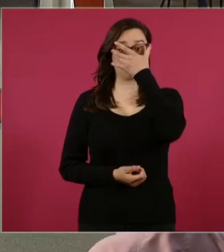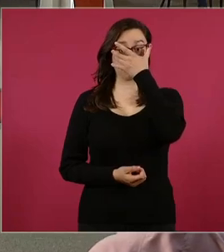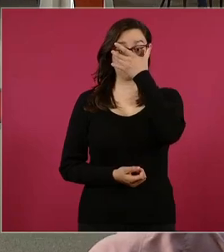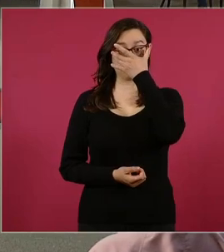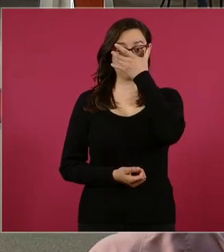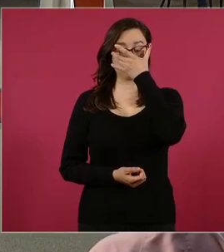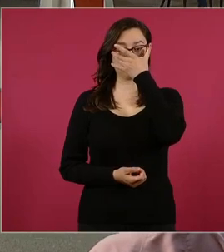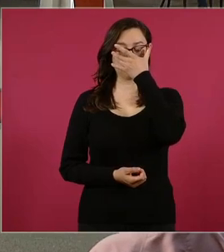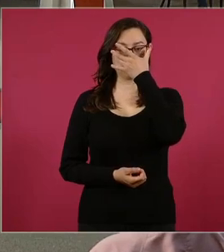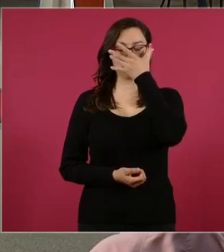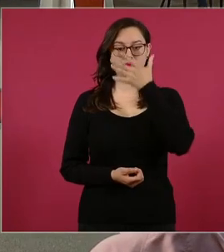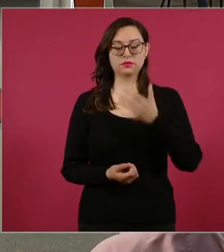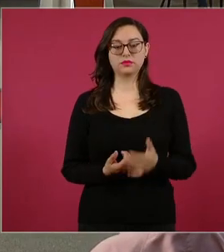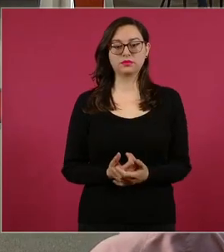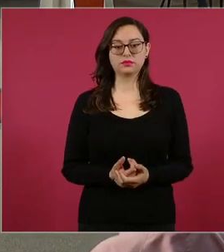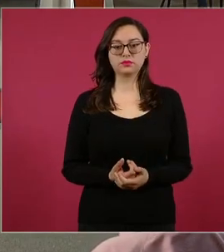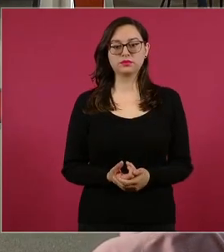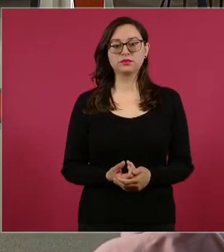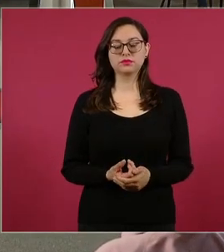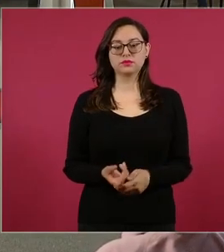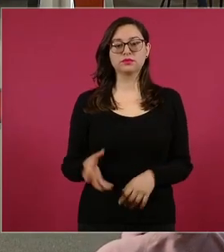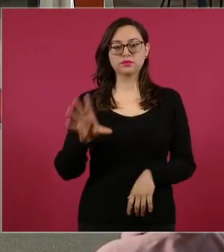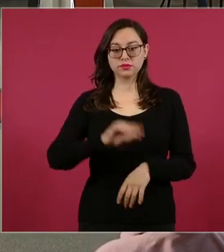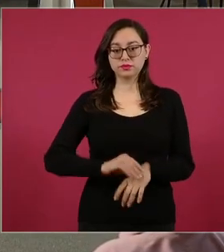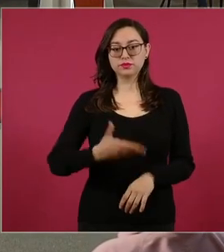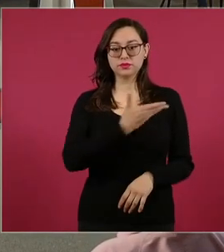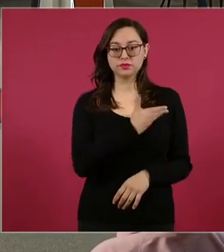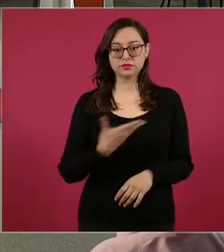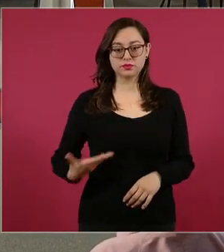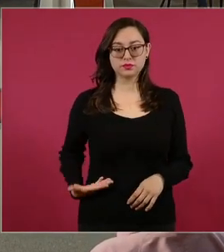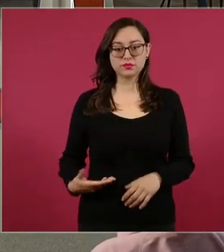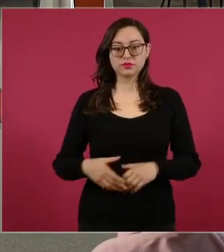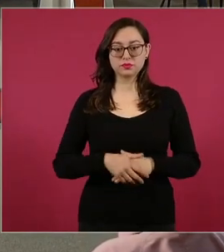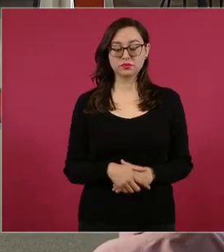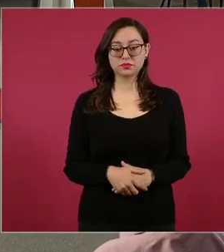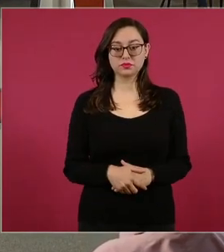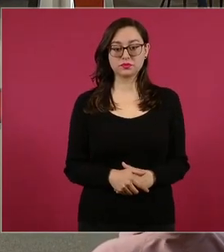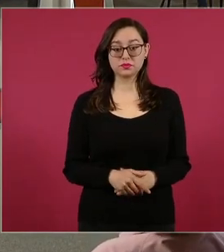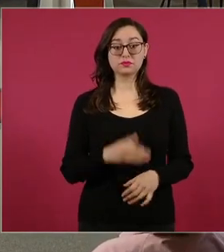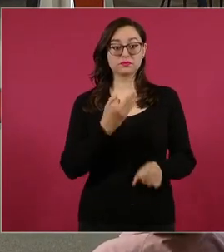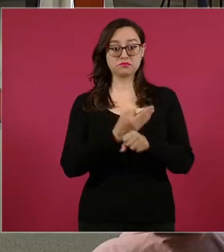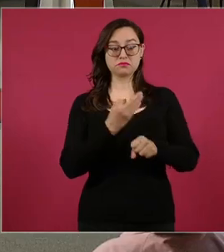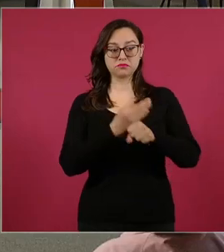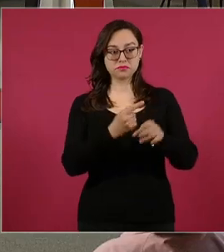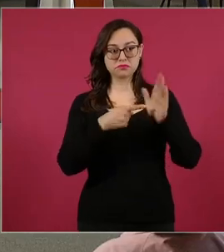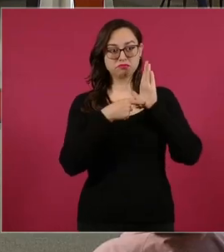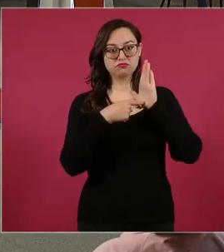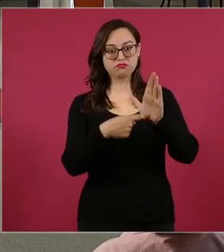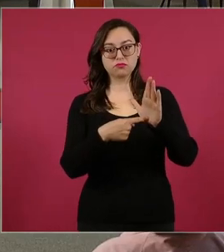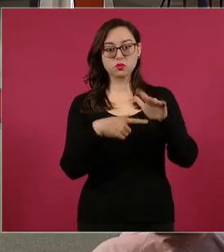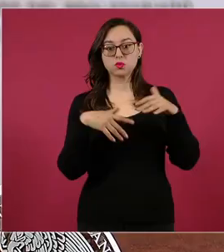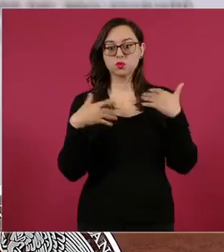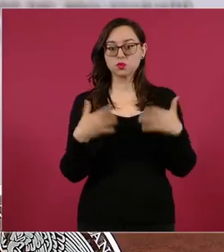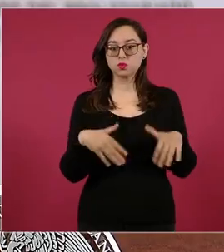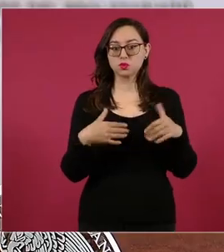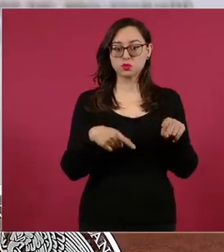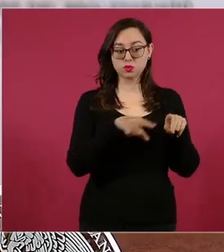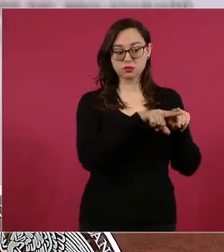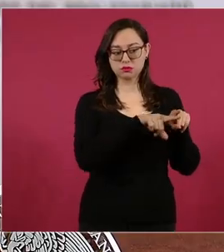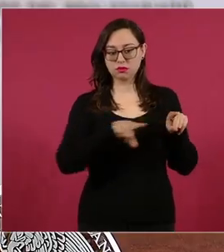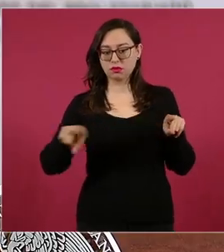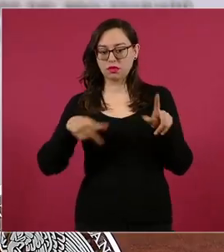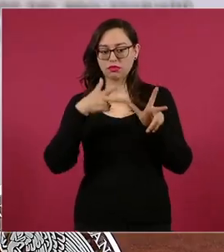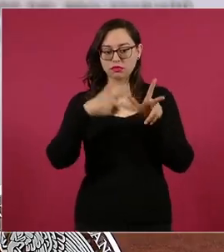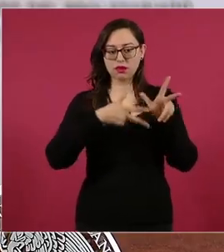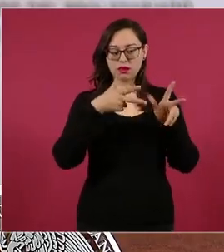Con su permiso, señor presidente, pues estamos viendo sin duda alguna que este tramo 1 y todo el